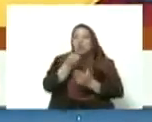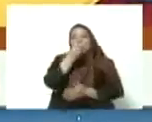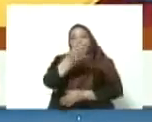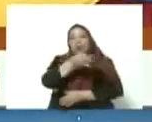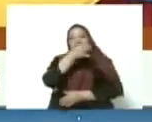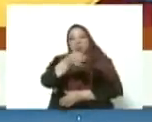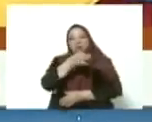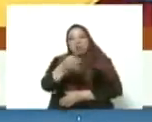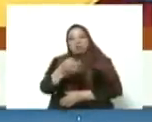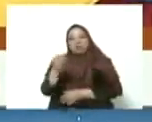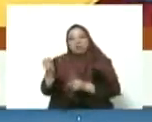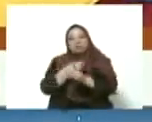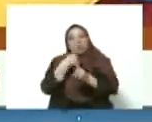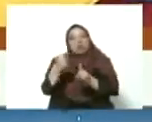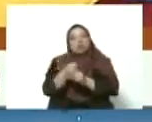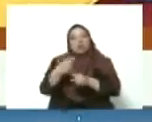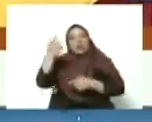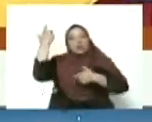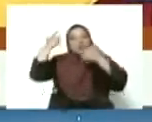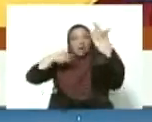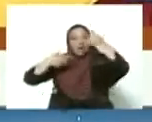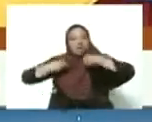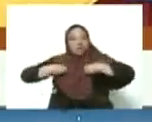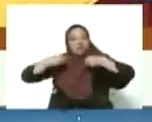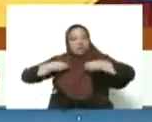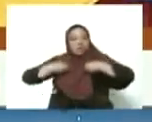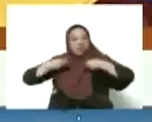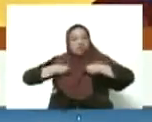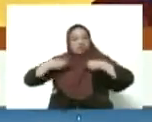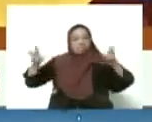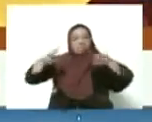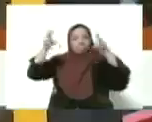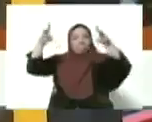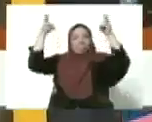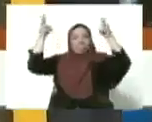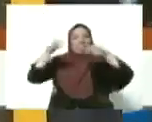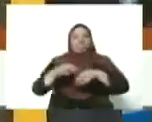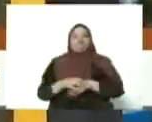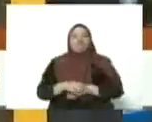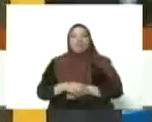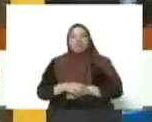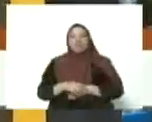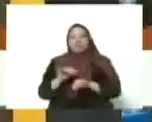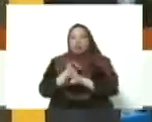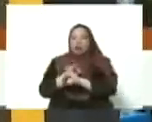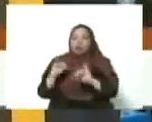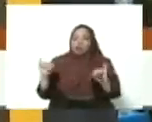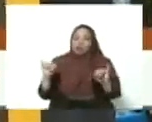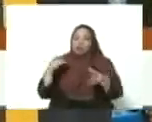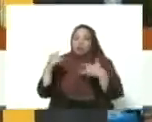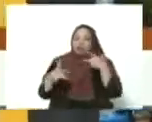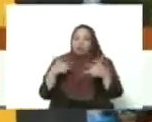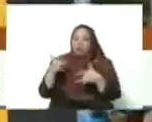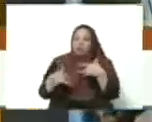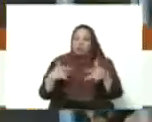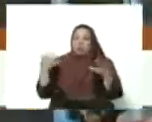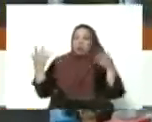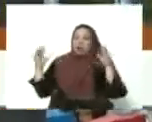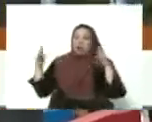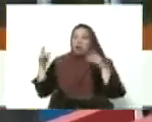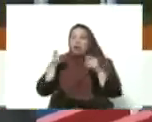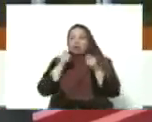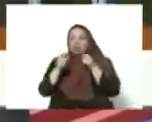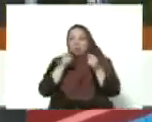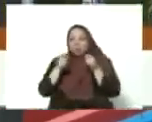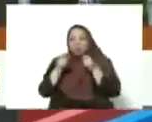y seguimos en batalla. Saludos. Chávez vive. De esta manera ponemos punto final a la rueda de prensa de en esta importante rueda de prensa